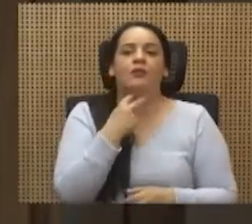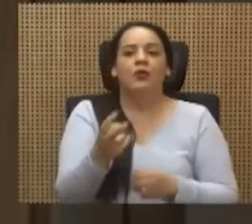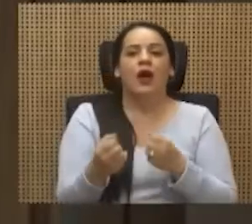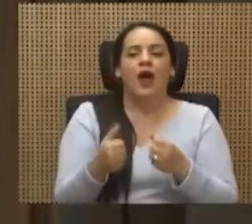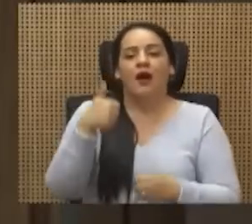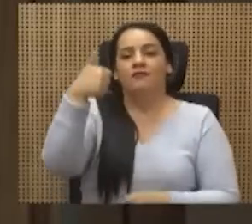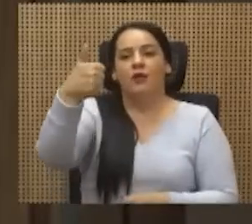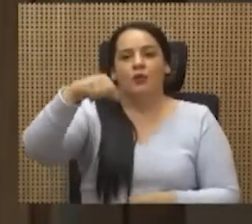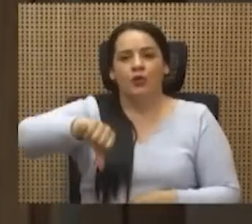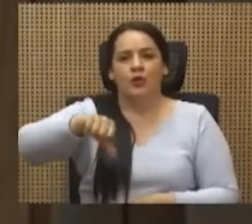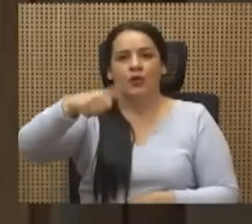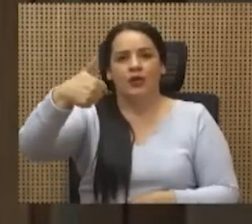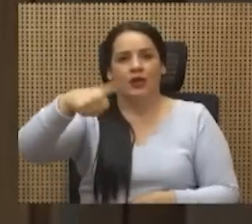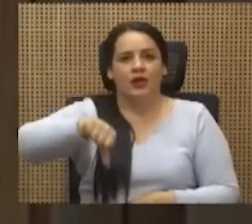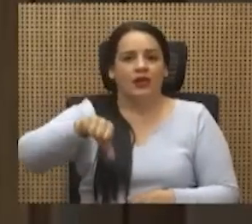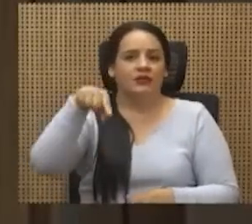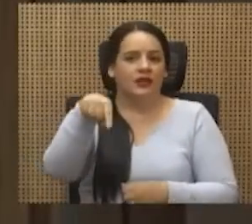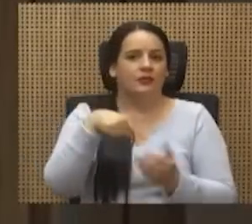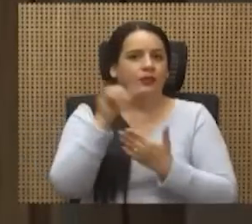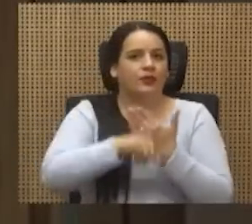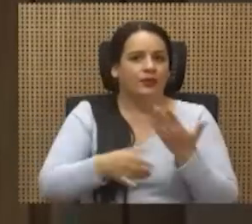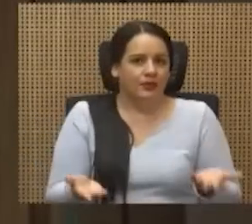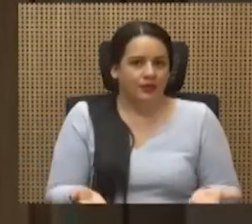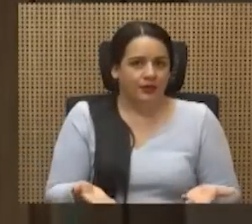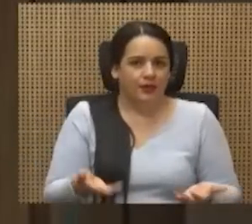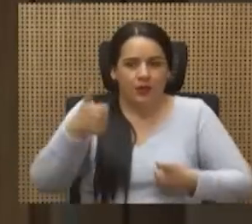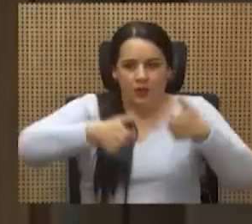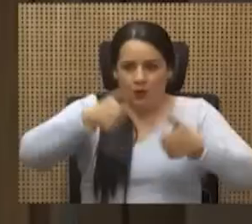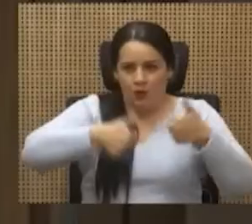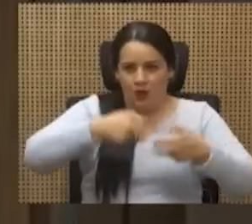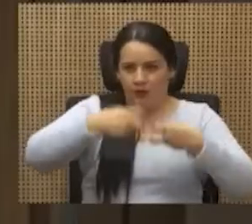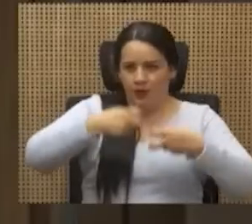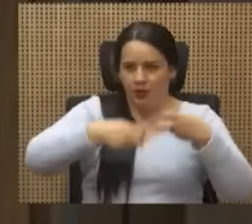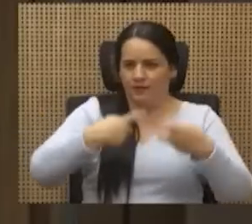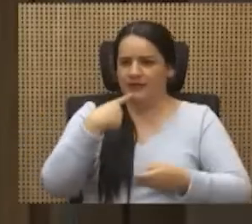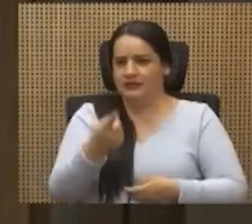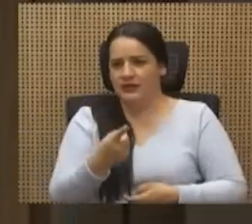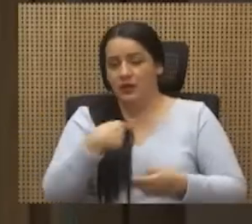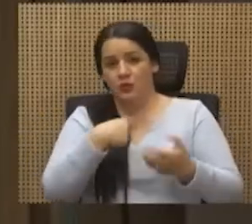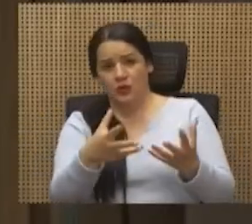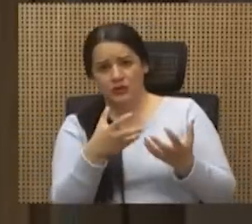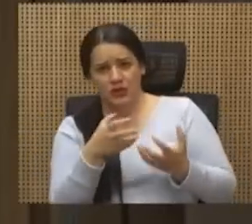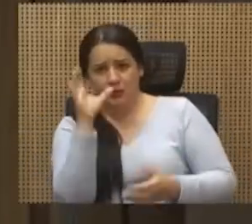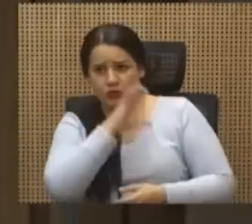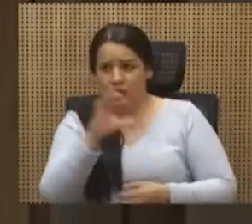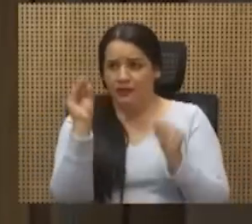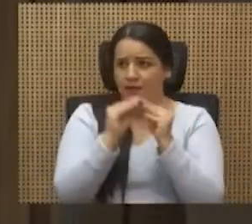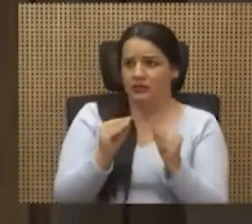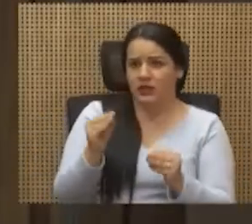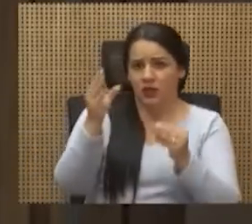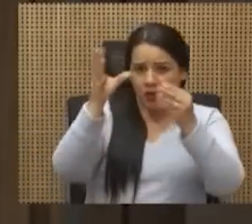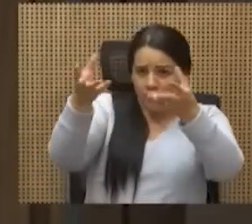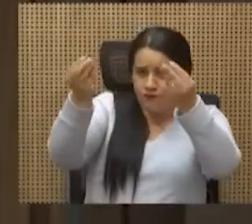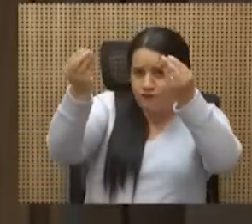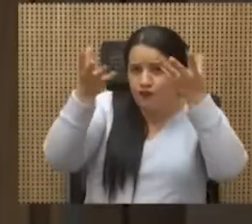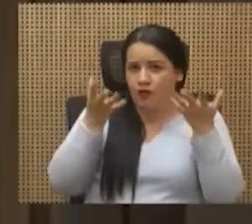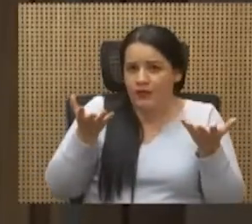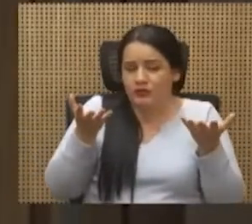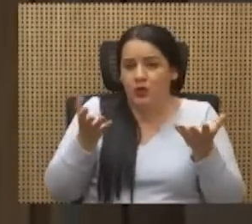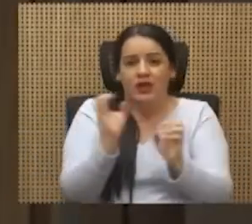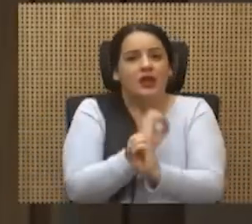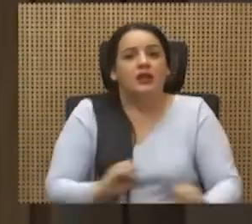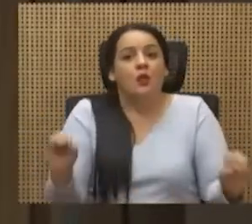favor y en contra de este proyecto Entonces cuál es el problema de decir quisiera buscar más información en ningún momento